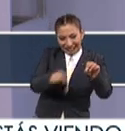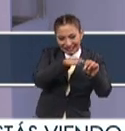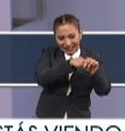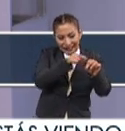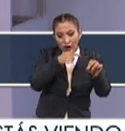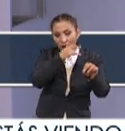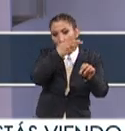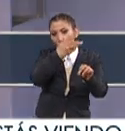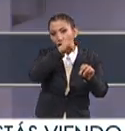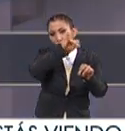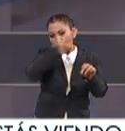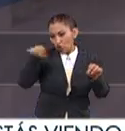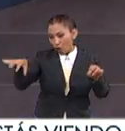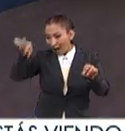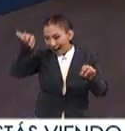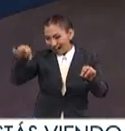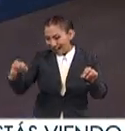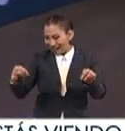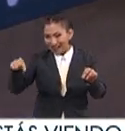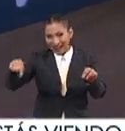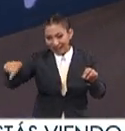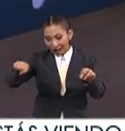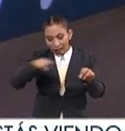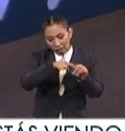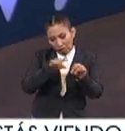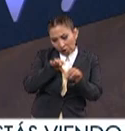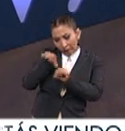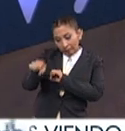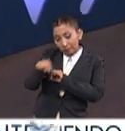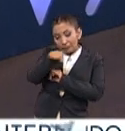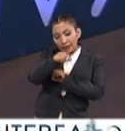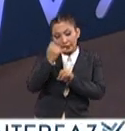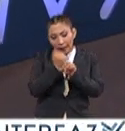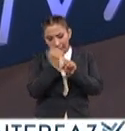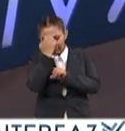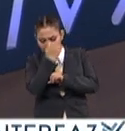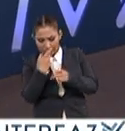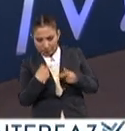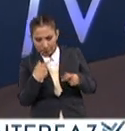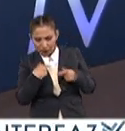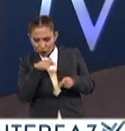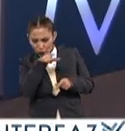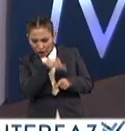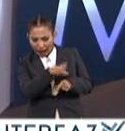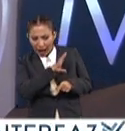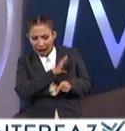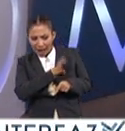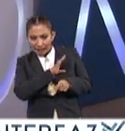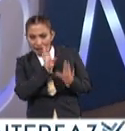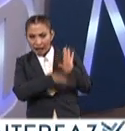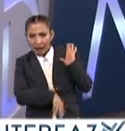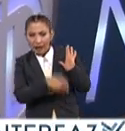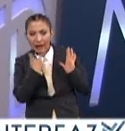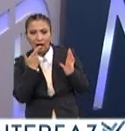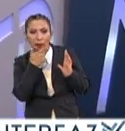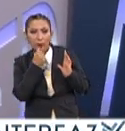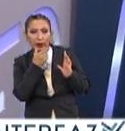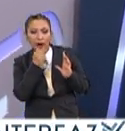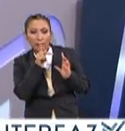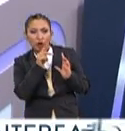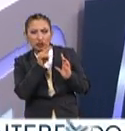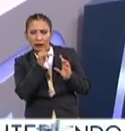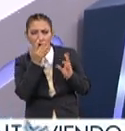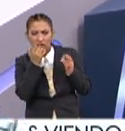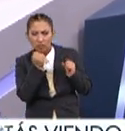que descubrió Honjo. Y están estudiando pacientes, si no me equivoco, con cáncer de próstata. No